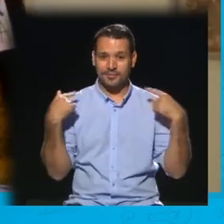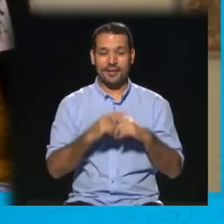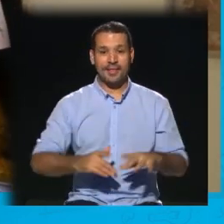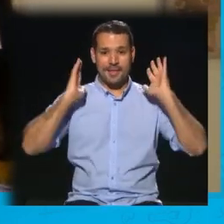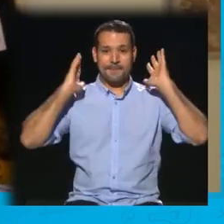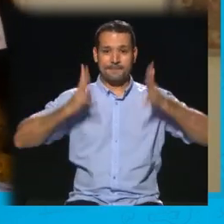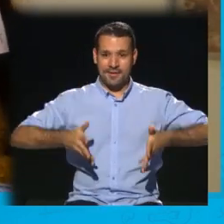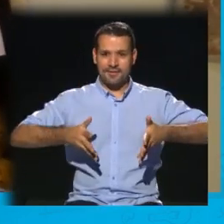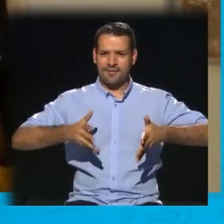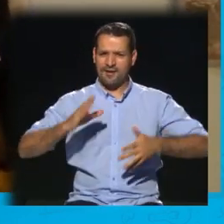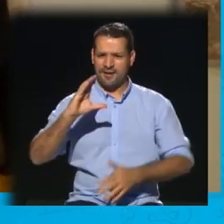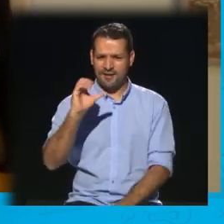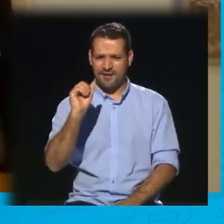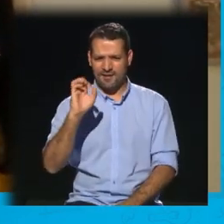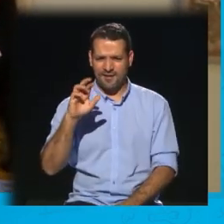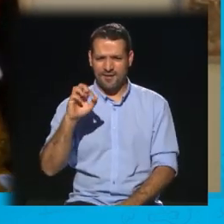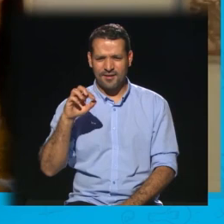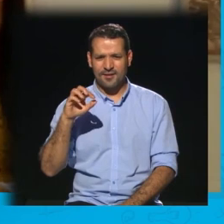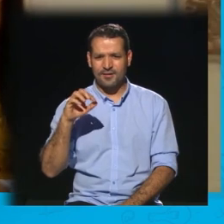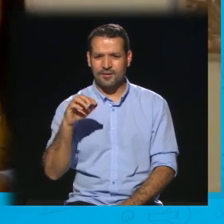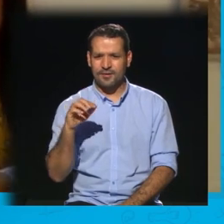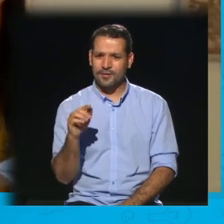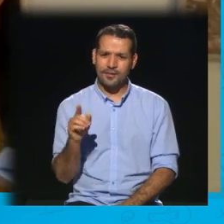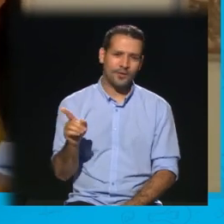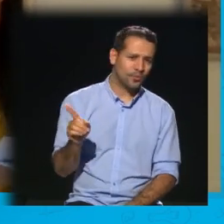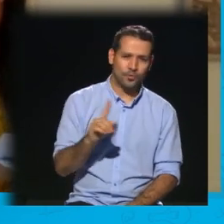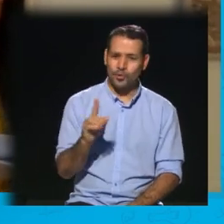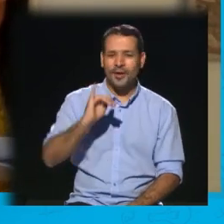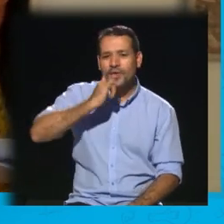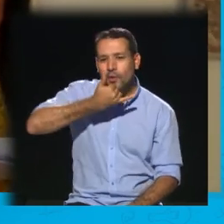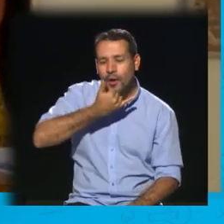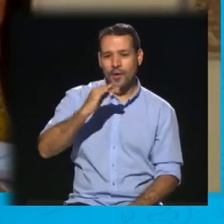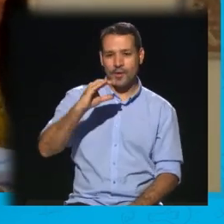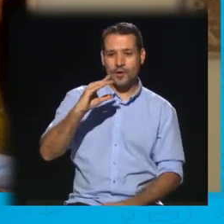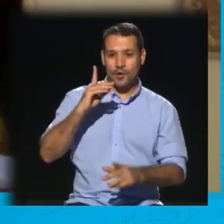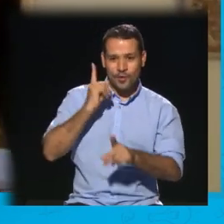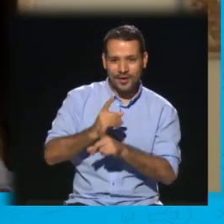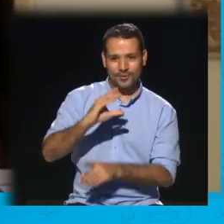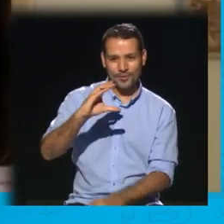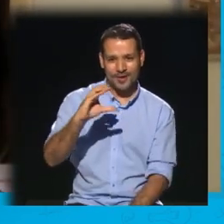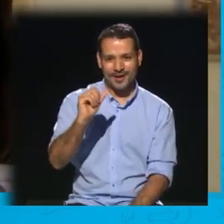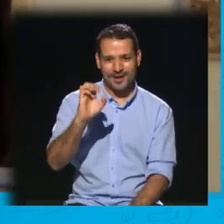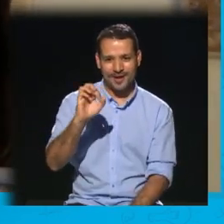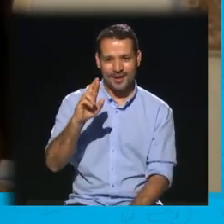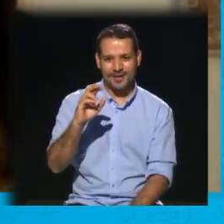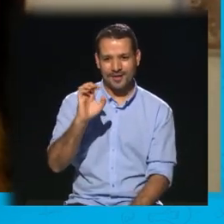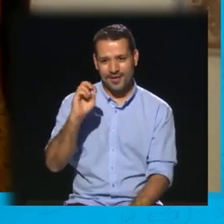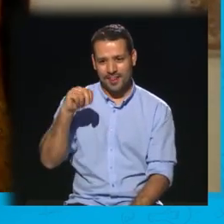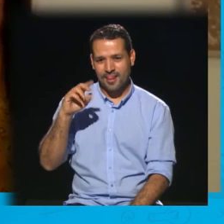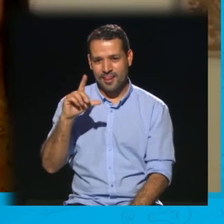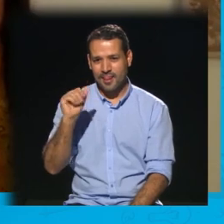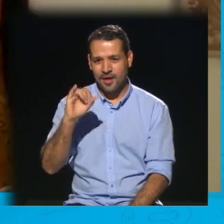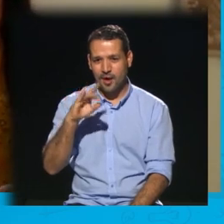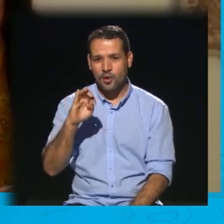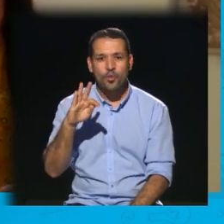cuenta. La forma correcta es decir caer en la cuenta. Otra expresión que es muy importante y que hace parte de